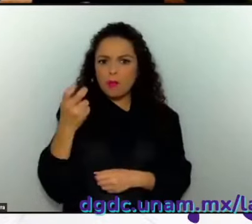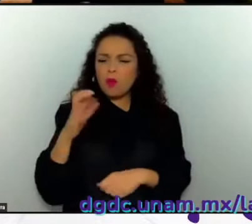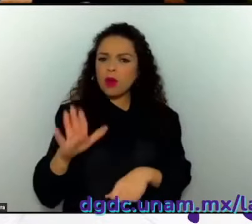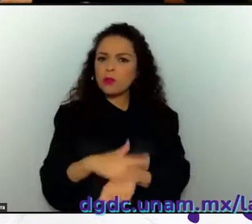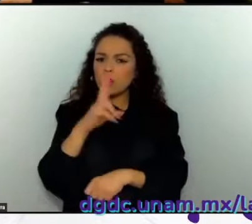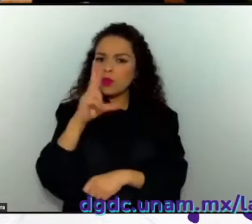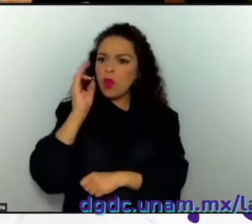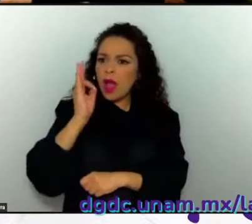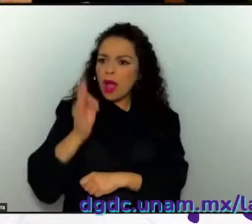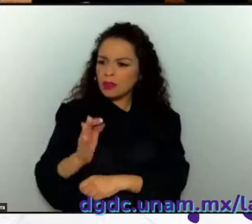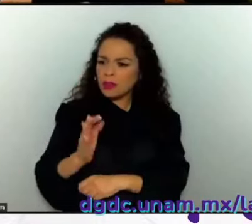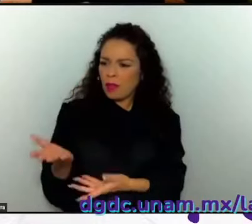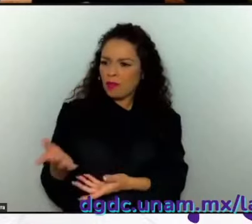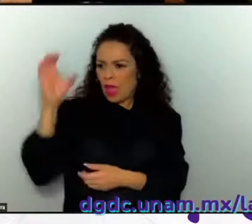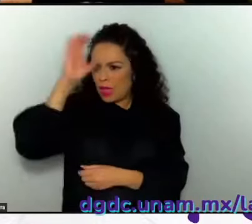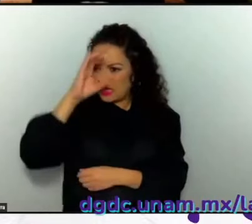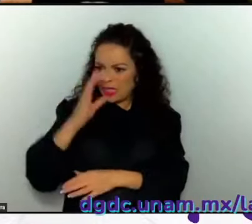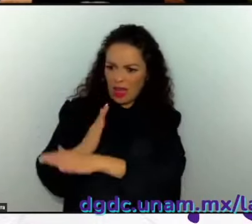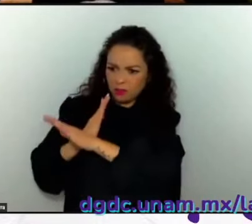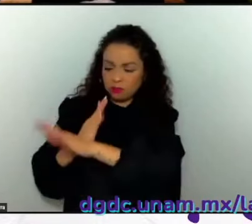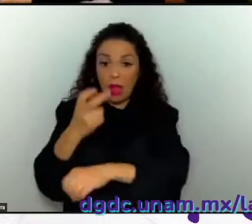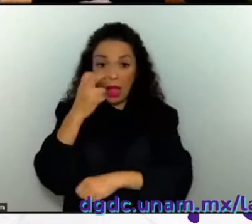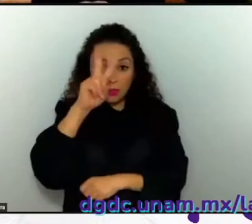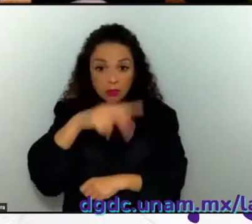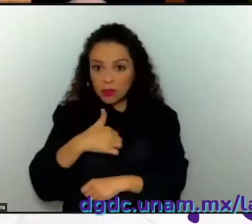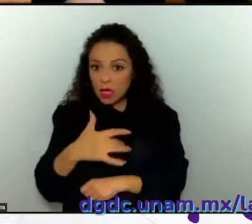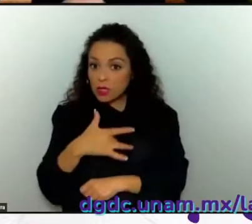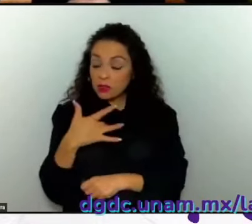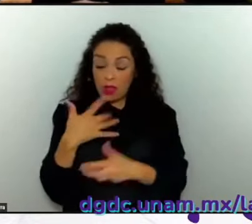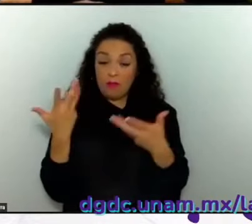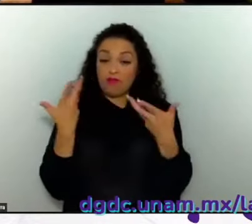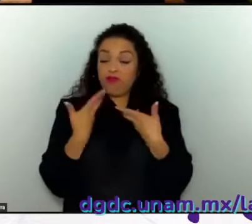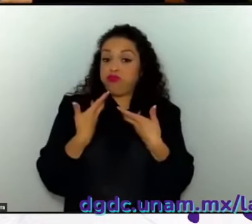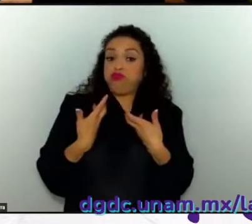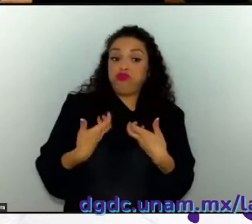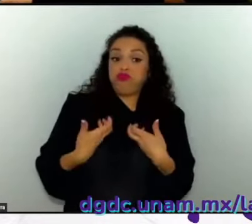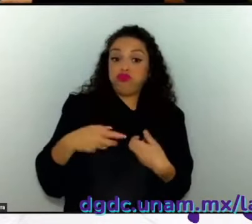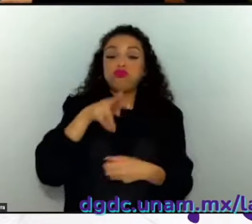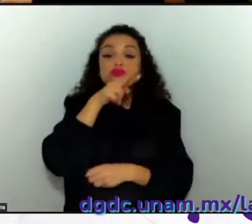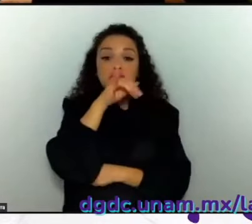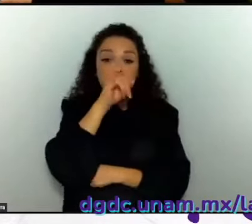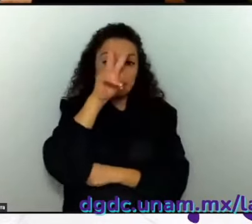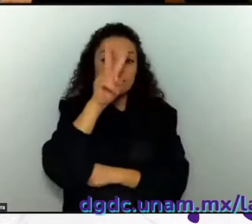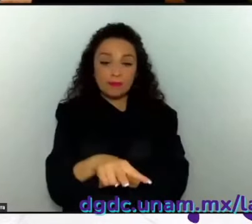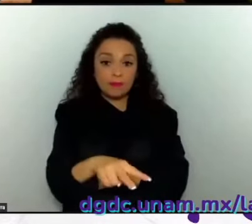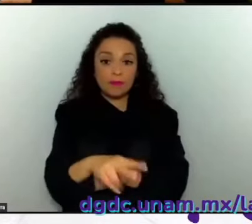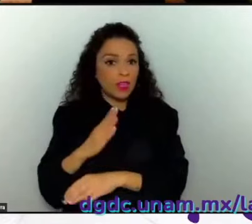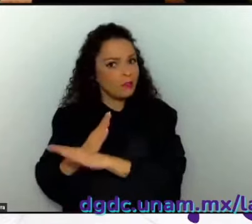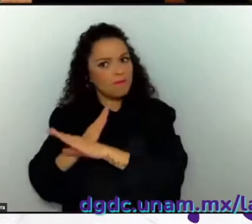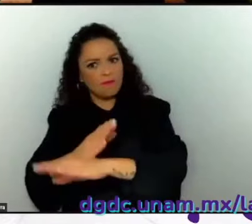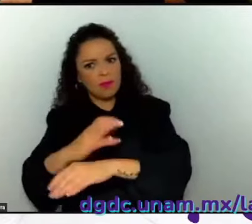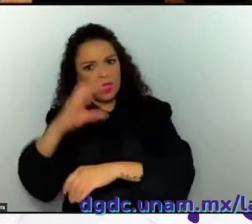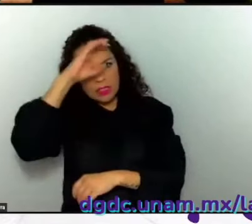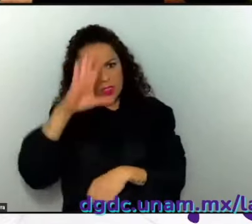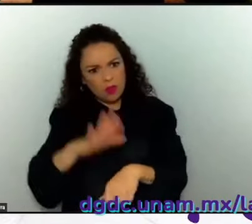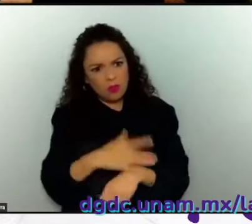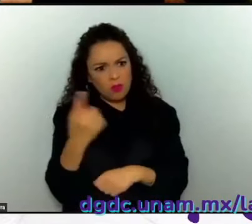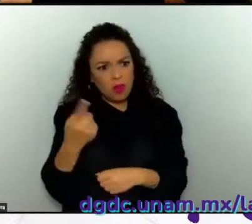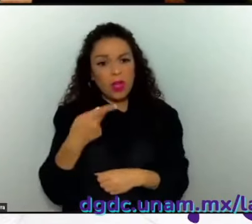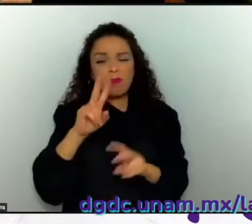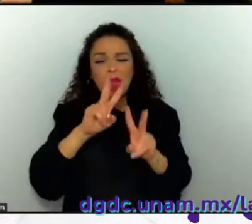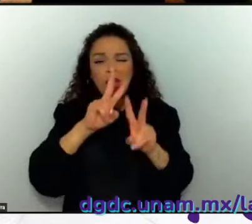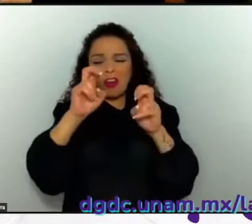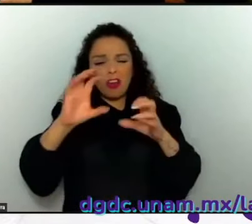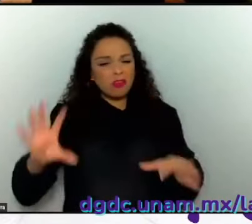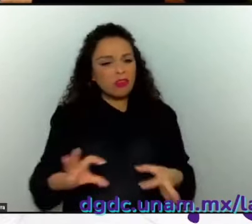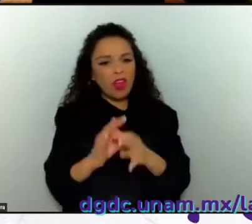ciencia y eso me asusta mucho, me asusta que haya este movimiento anticiencia que se ha politizado mucho. Parece que por alguna razón ahora son